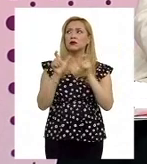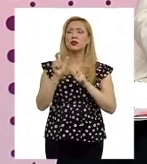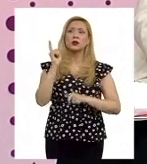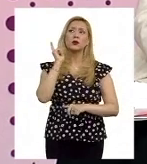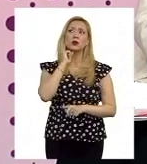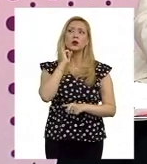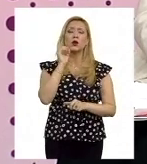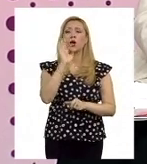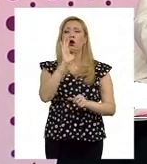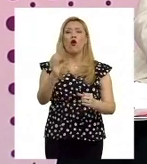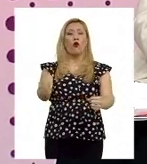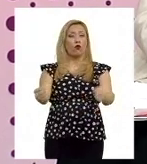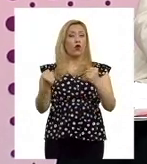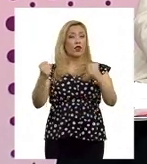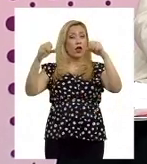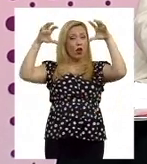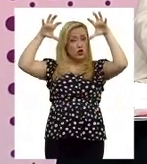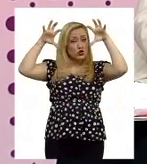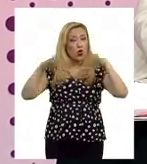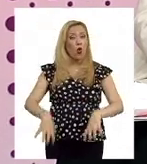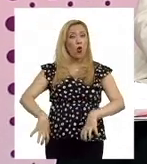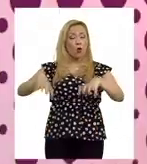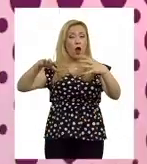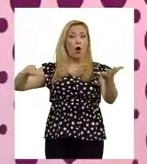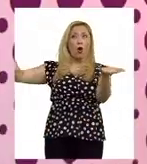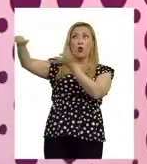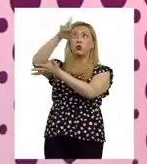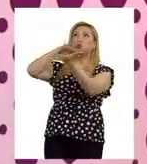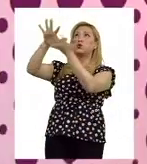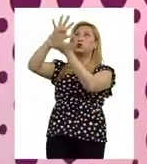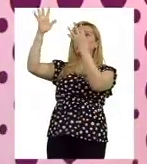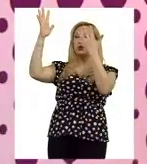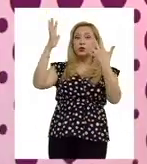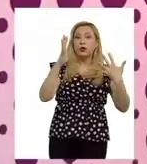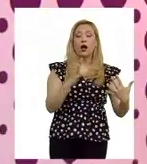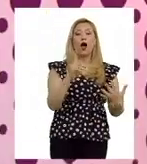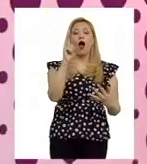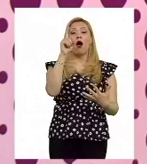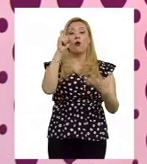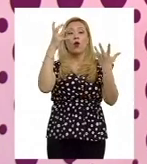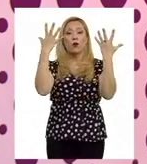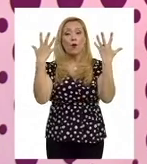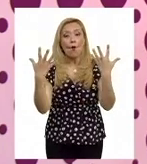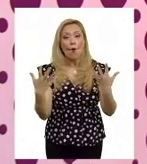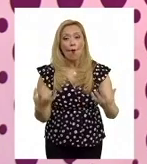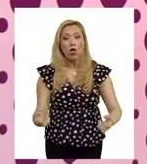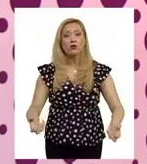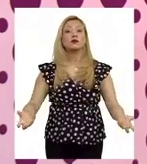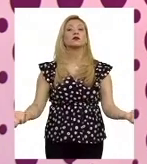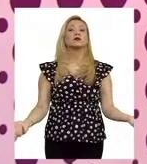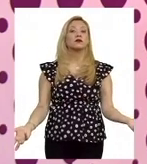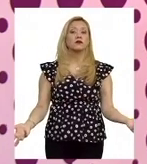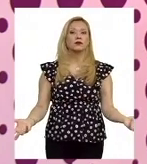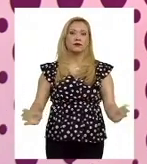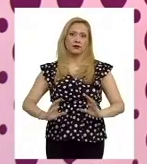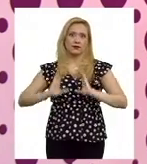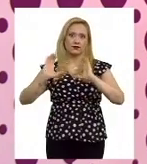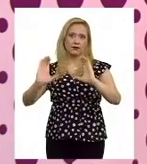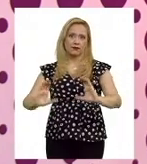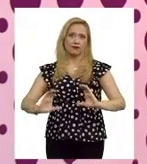de fuertes lluvias o de huracanes o incluso de sequías, conservar el medio